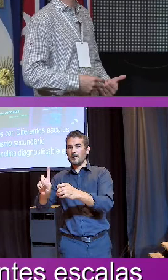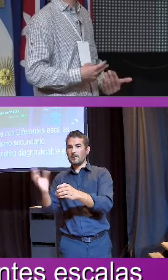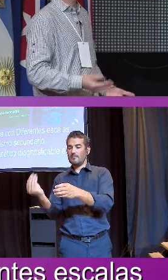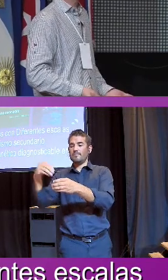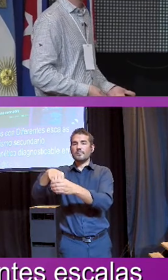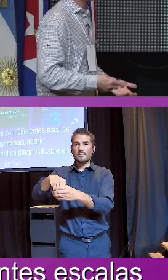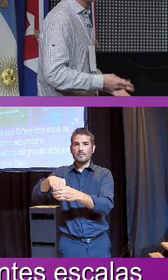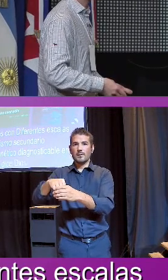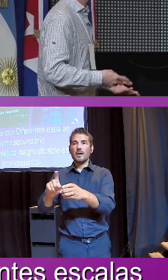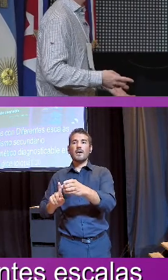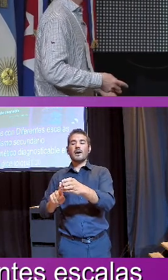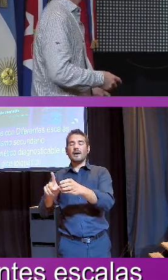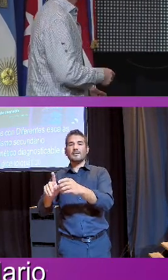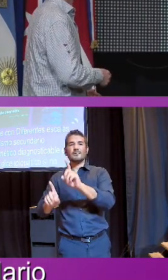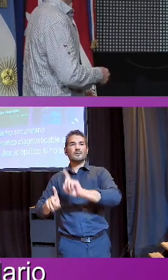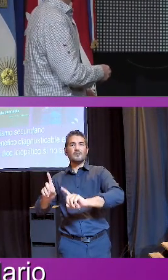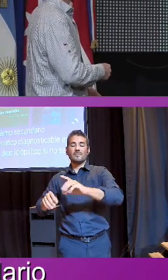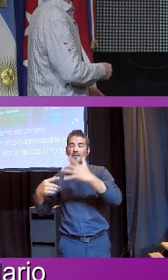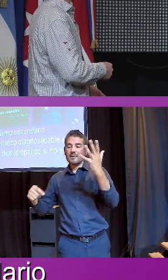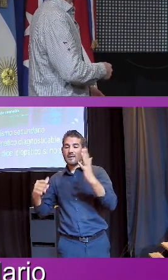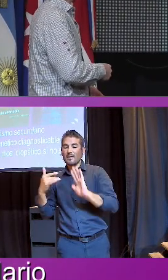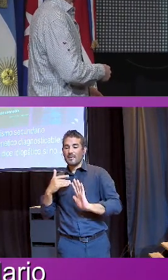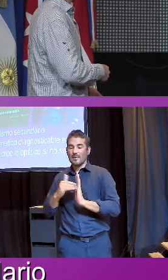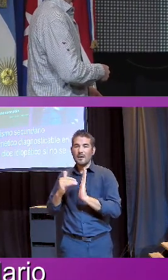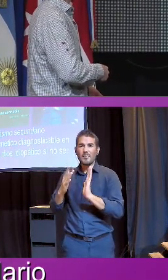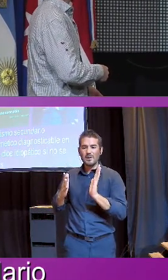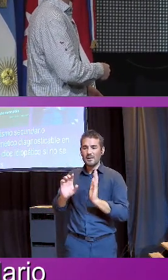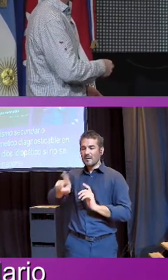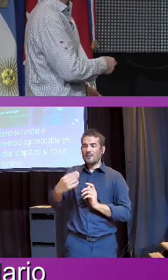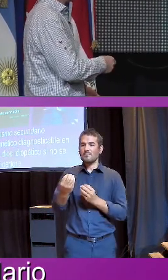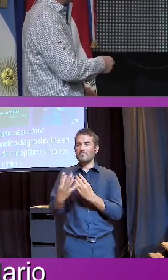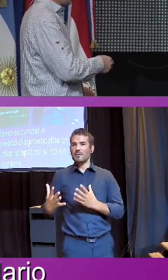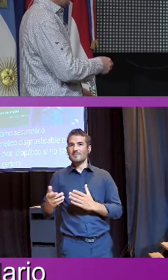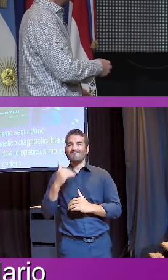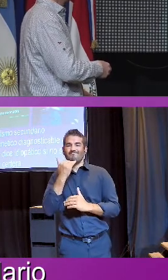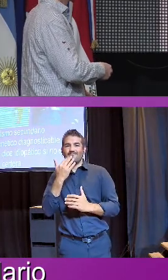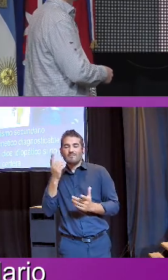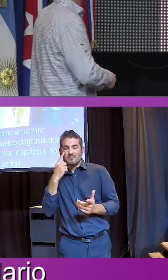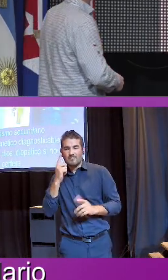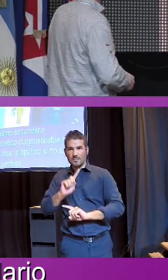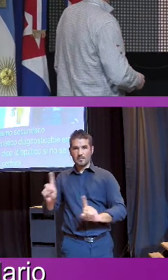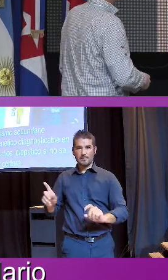dice idiopático, ¿sí? No se conoce ninguna causa relacionada certera.